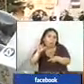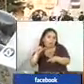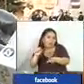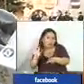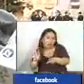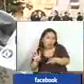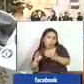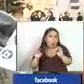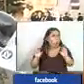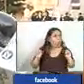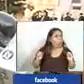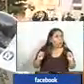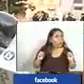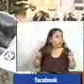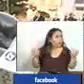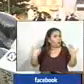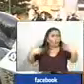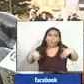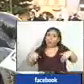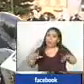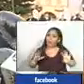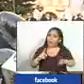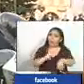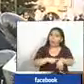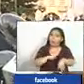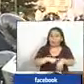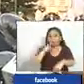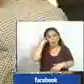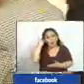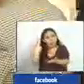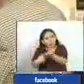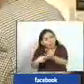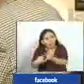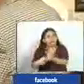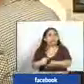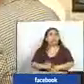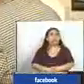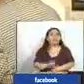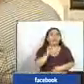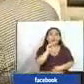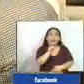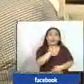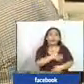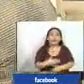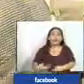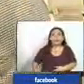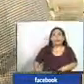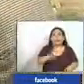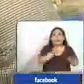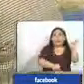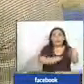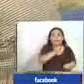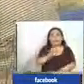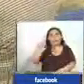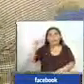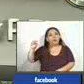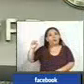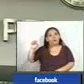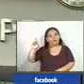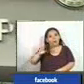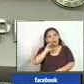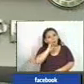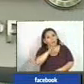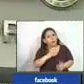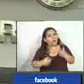queda de alguna manera abierta. Esa parte del análisis que tenemos que hacer. El presidente del órgano judicial, Óscar Armando Pineda Navas,